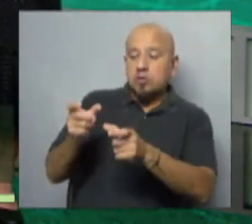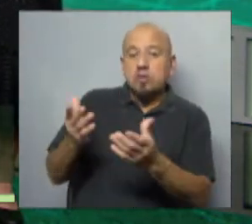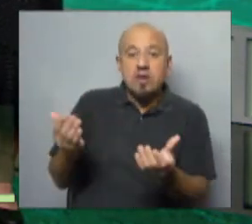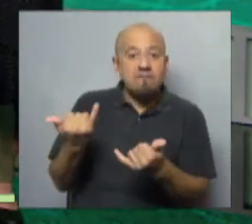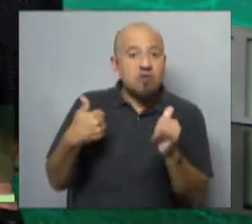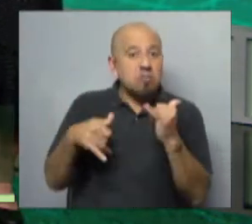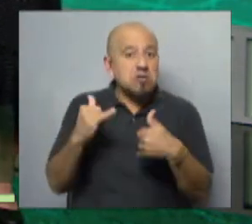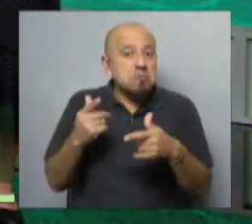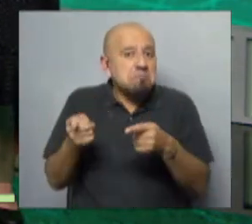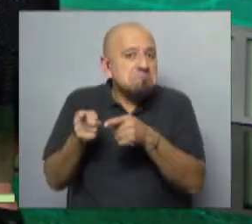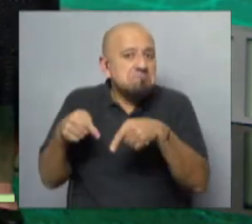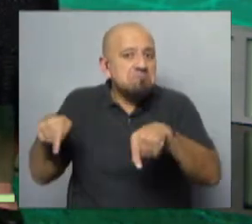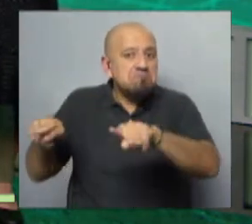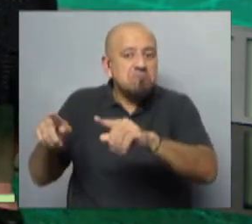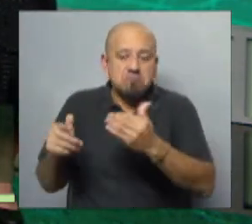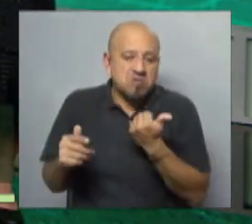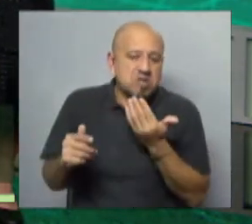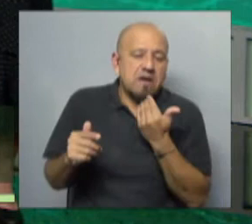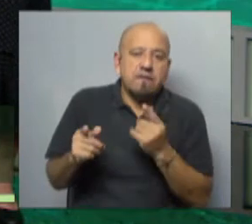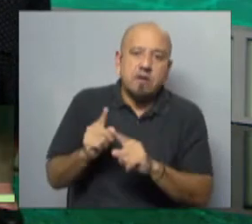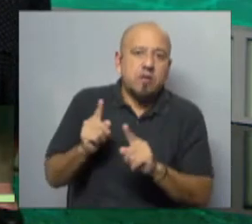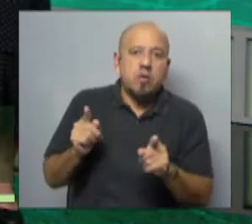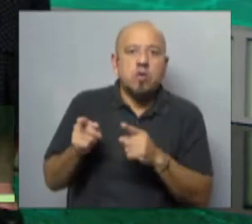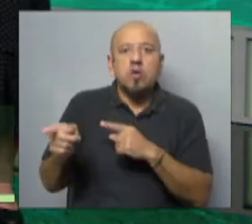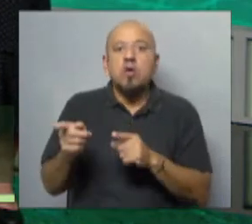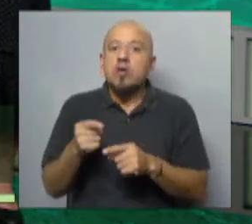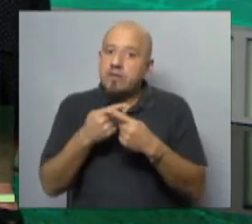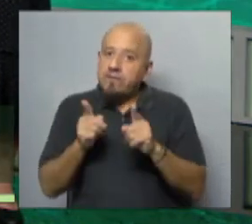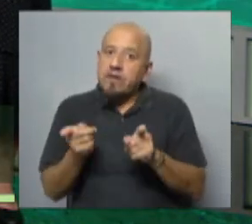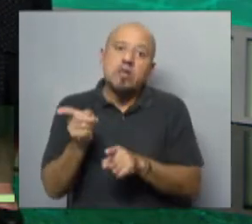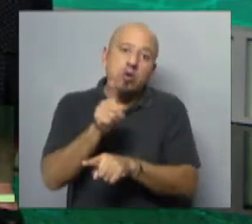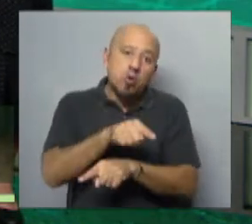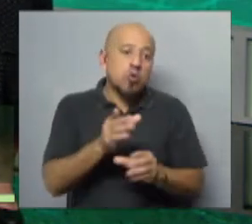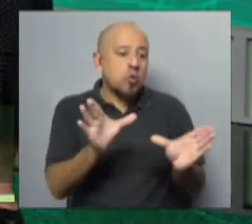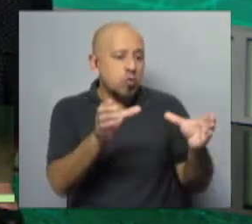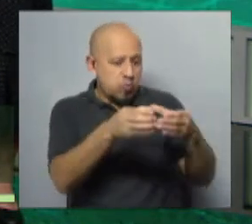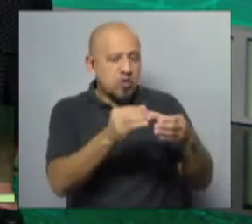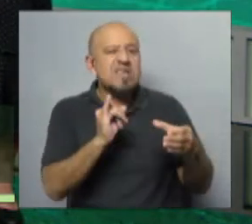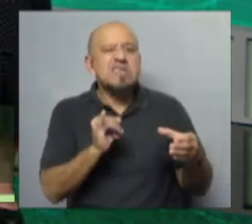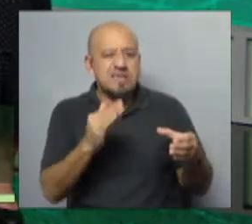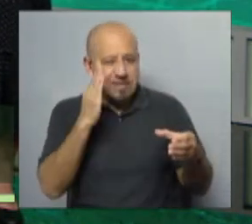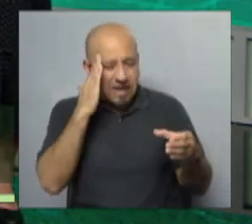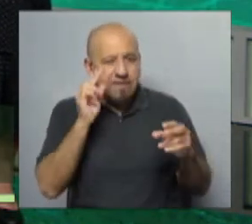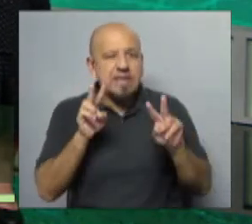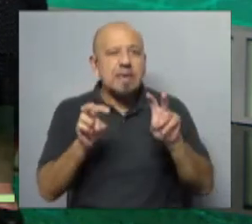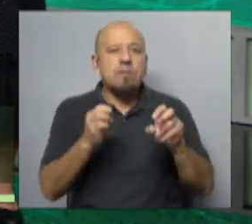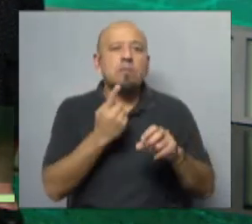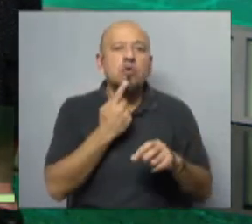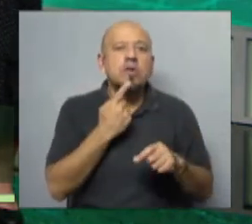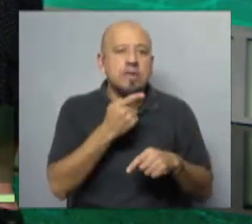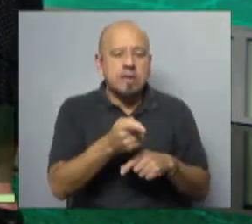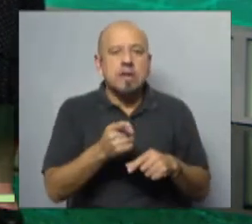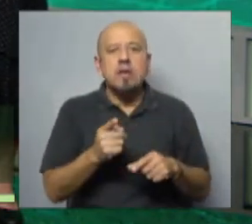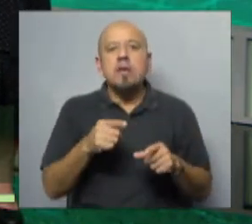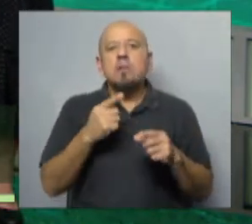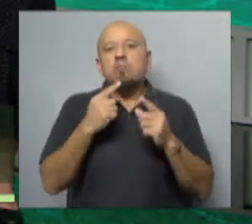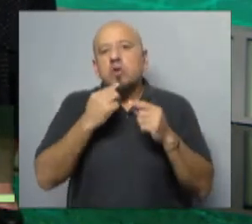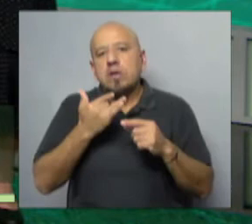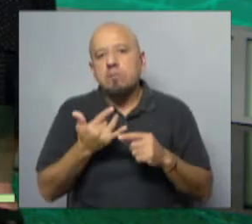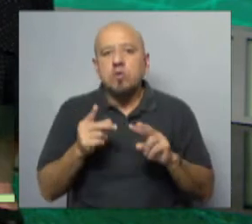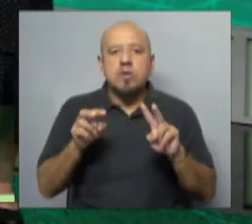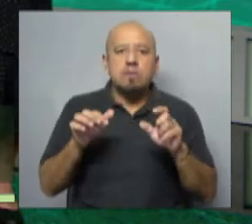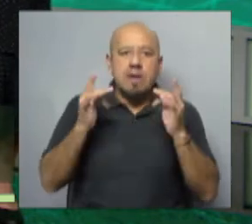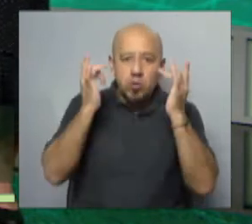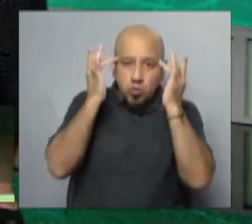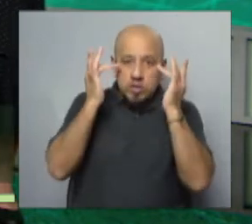por lo general que lo que se registra en segmentos esté más convencidos y a nivel por ejemplo de educación o de